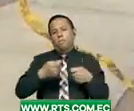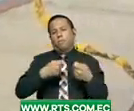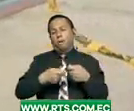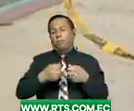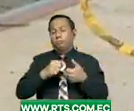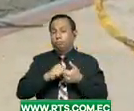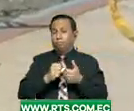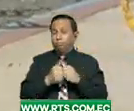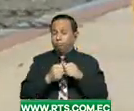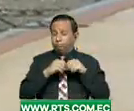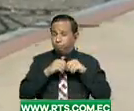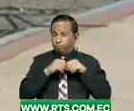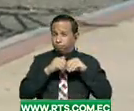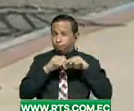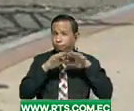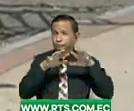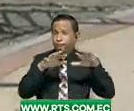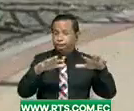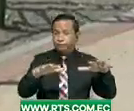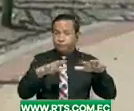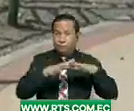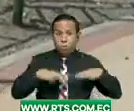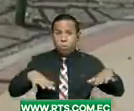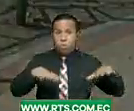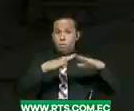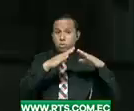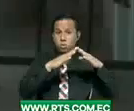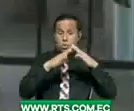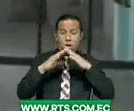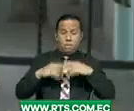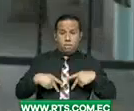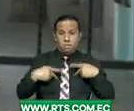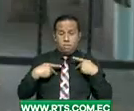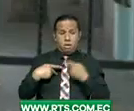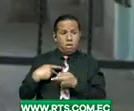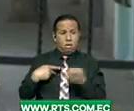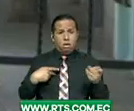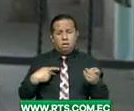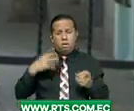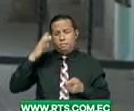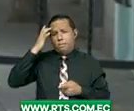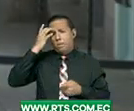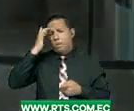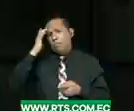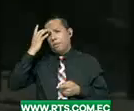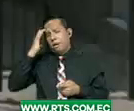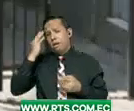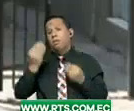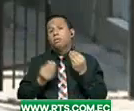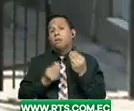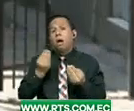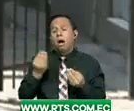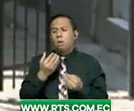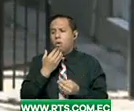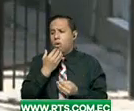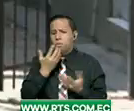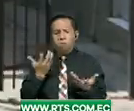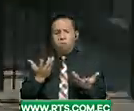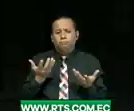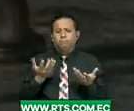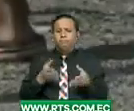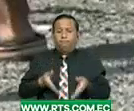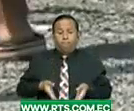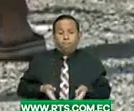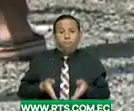que mantiene preocupados a los habitantes del sector, que han tenido que colocar rejas en las